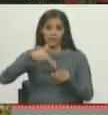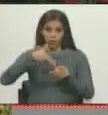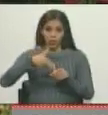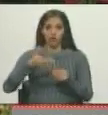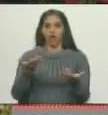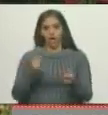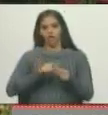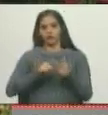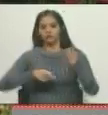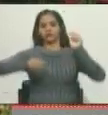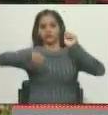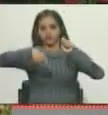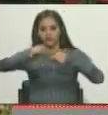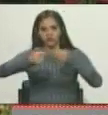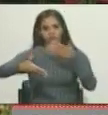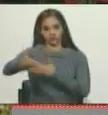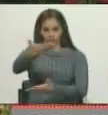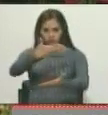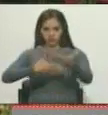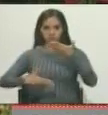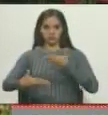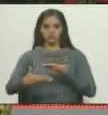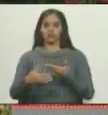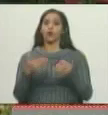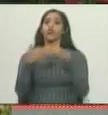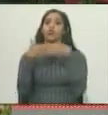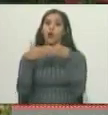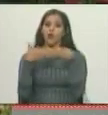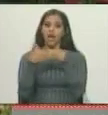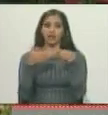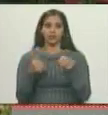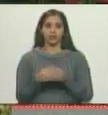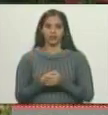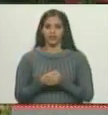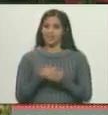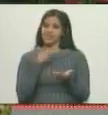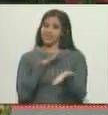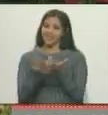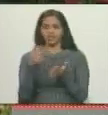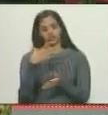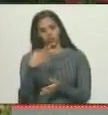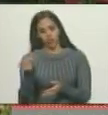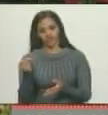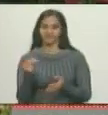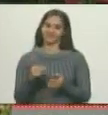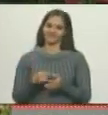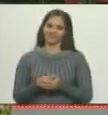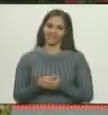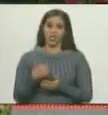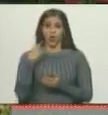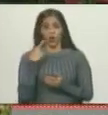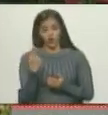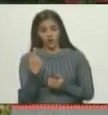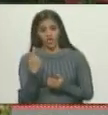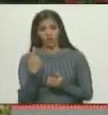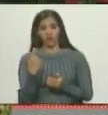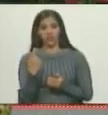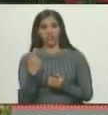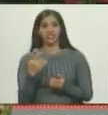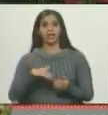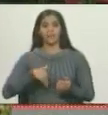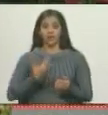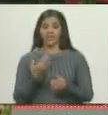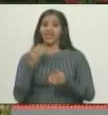de retribuir. ¿Con qué? Con dólares. No se lo van a llevar gratis, no. Los únicos que garantizan que pueda